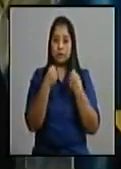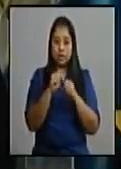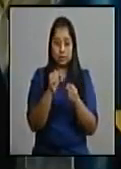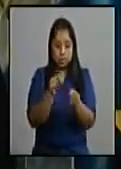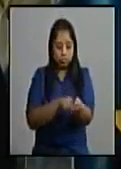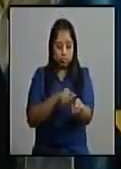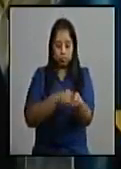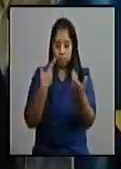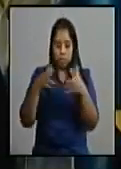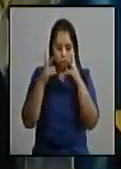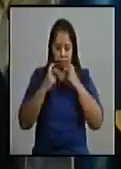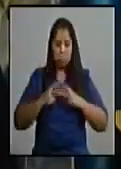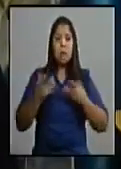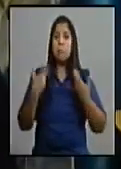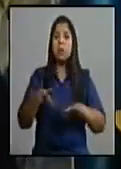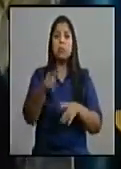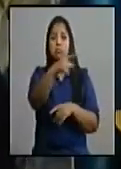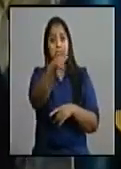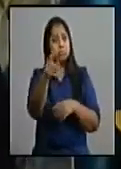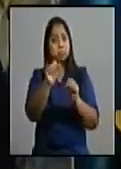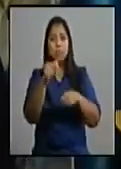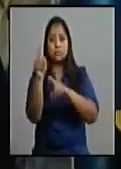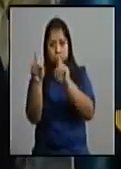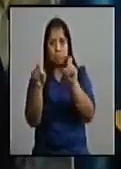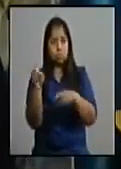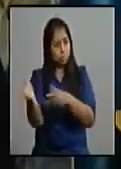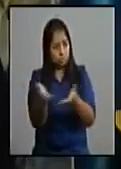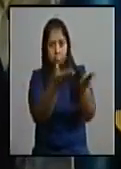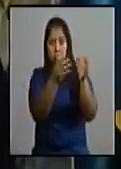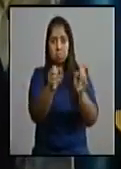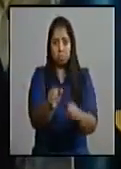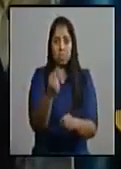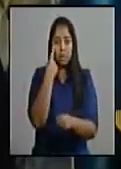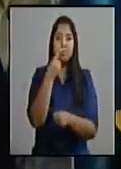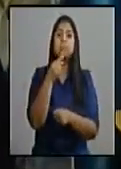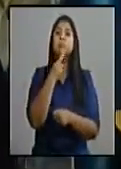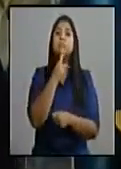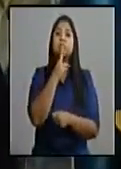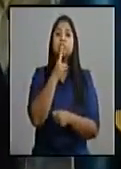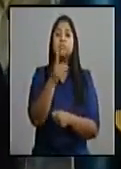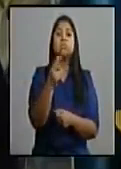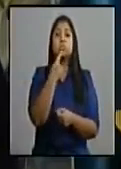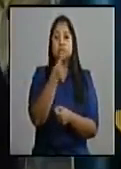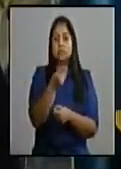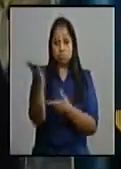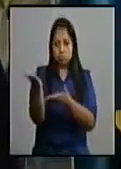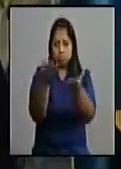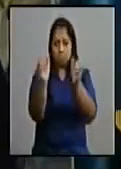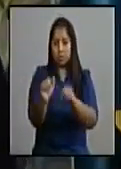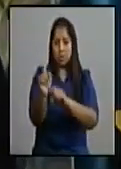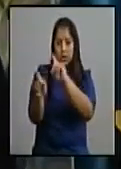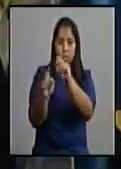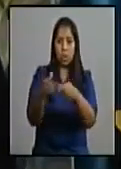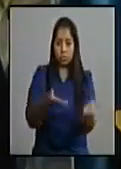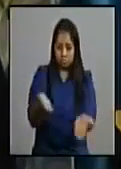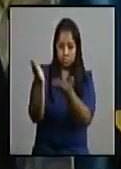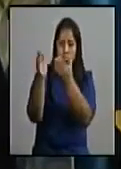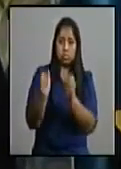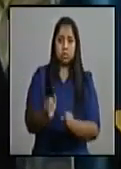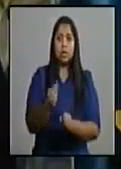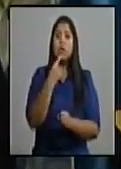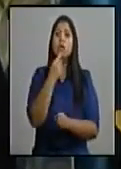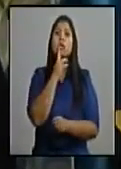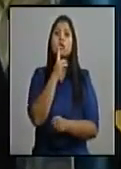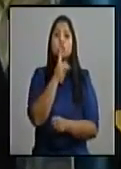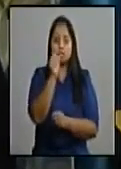que los registros sean públicos, cualquiera los puede consultar y ver lo que los resultados que se están dando son los